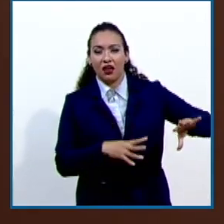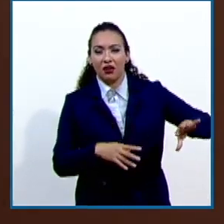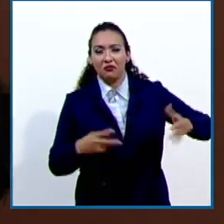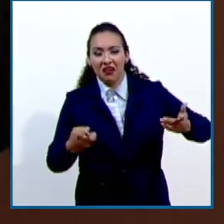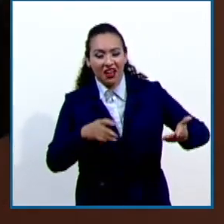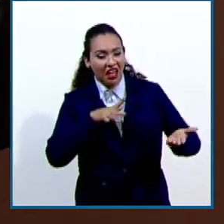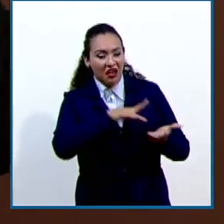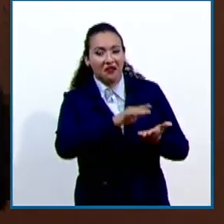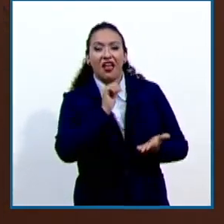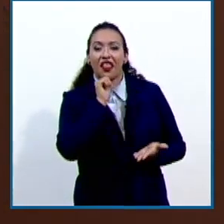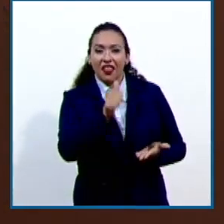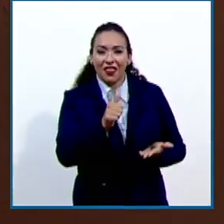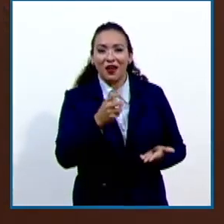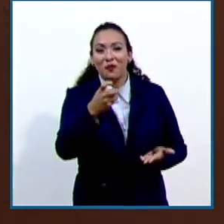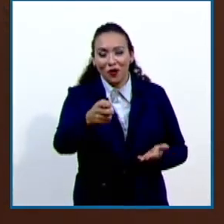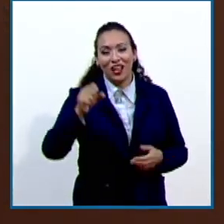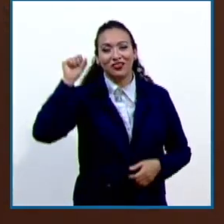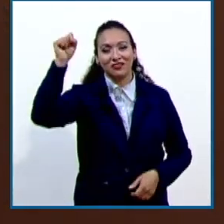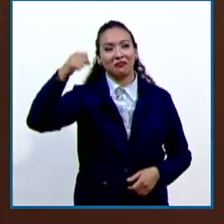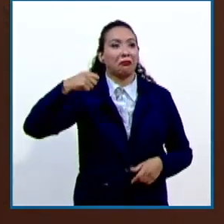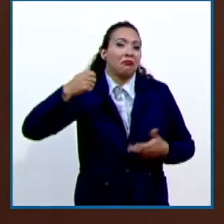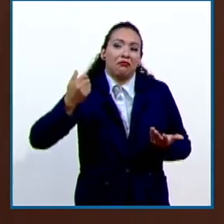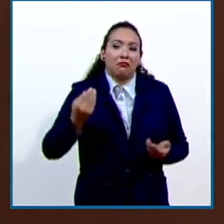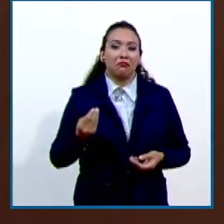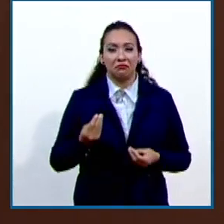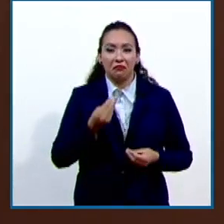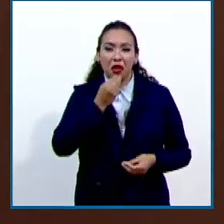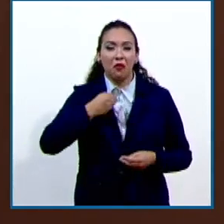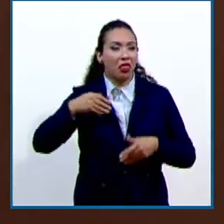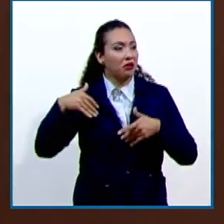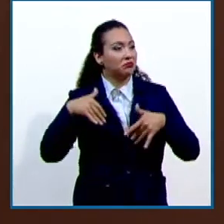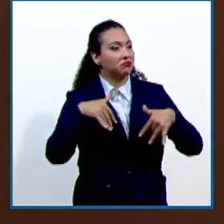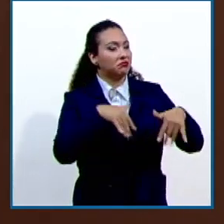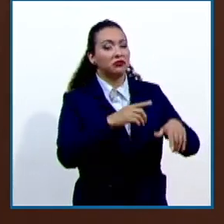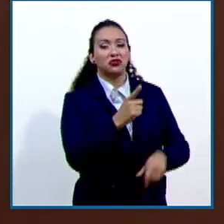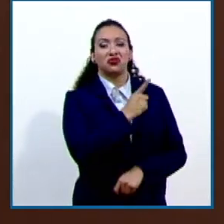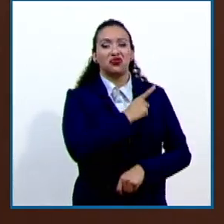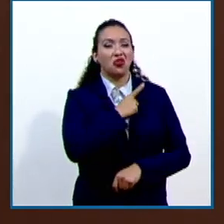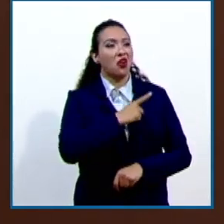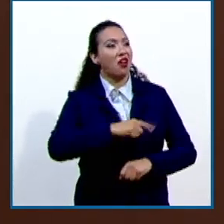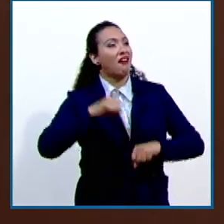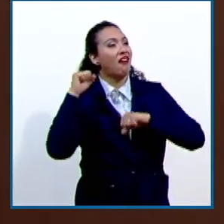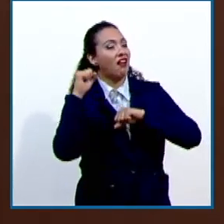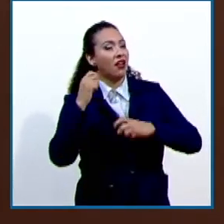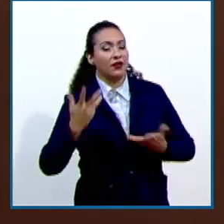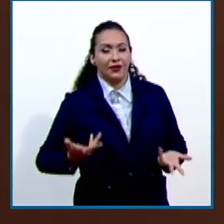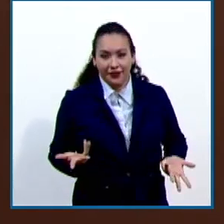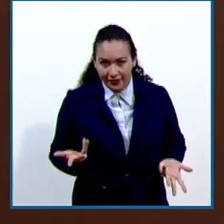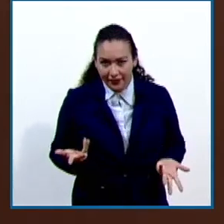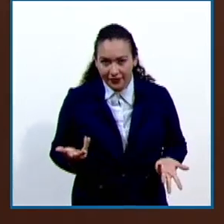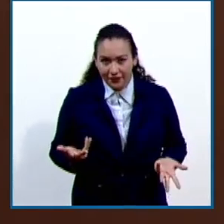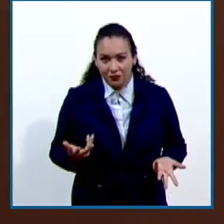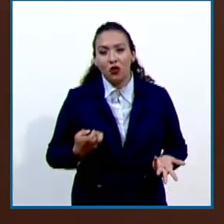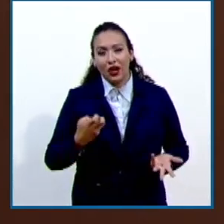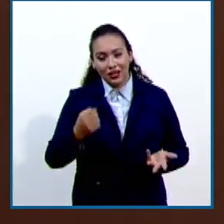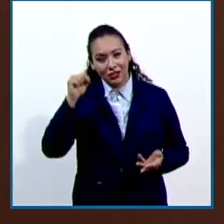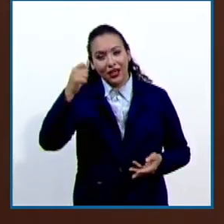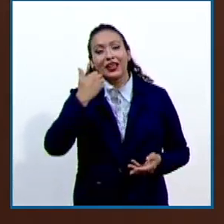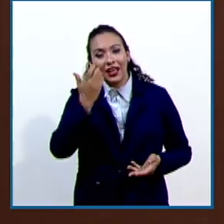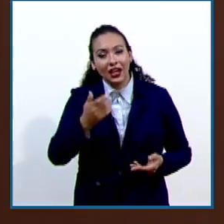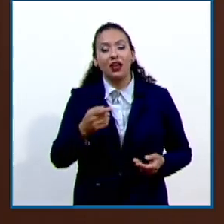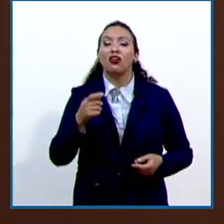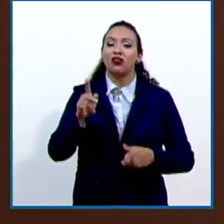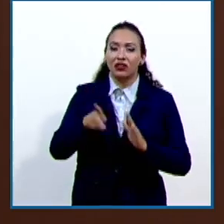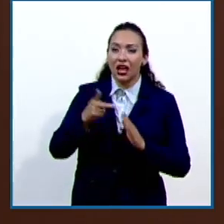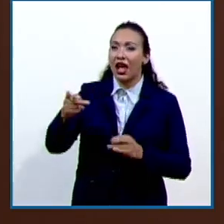apoyan. Por eso se hace su manifestación solo. Por eso está hablando solo, queriendo separar una vez más a titulares, a